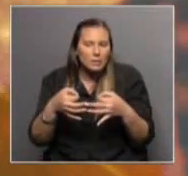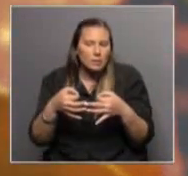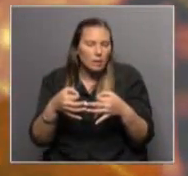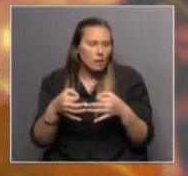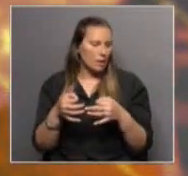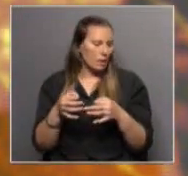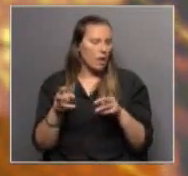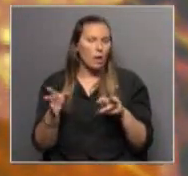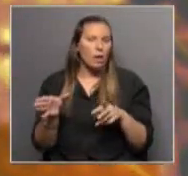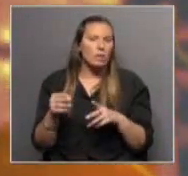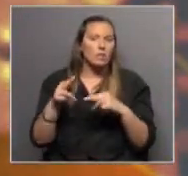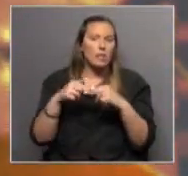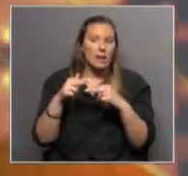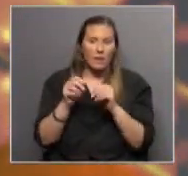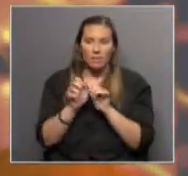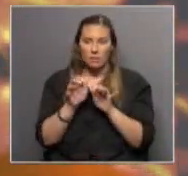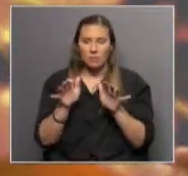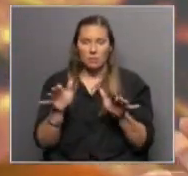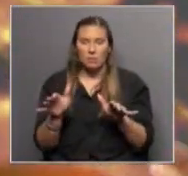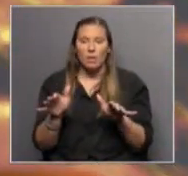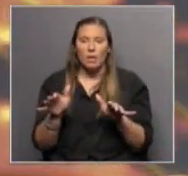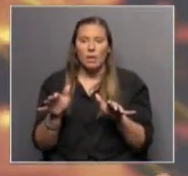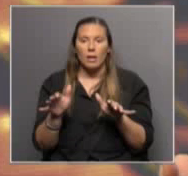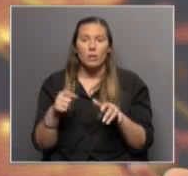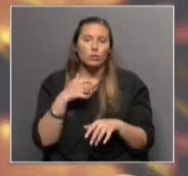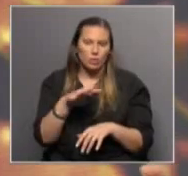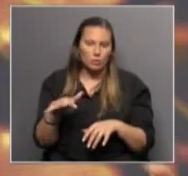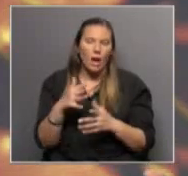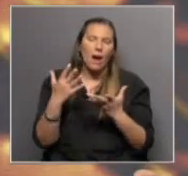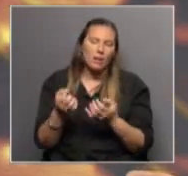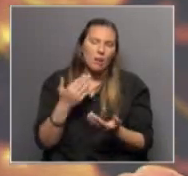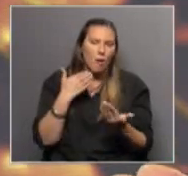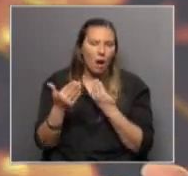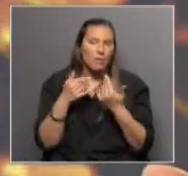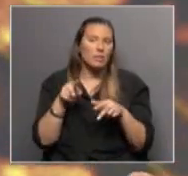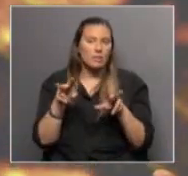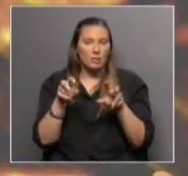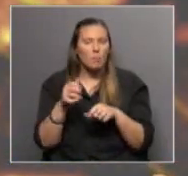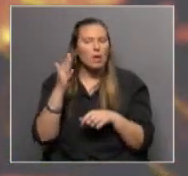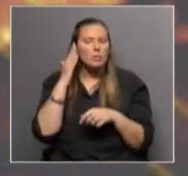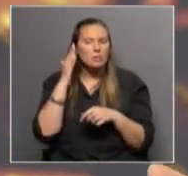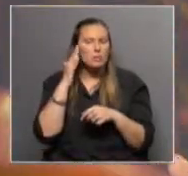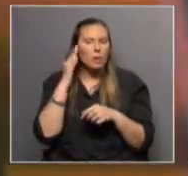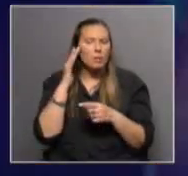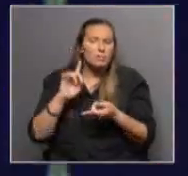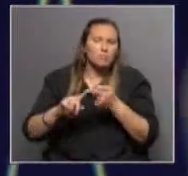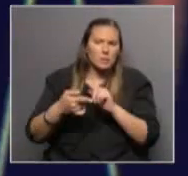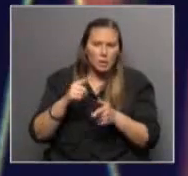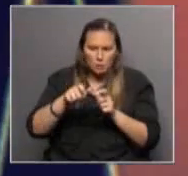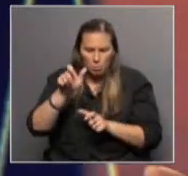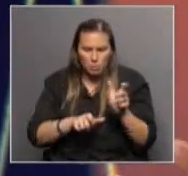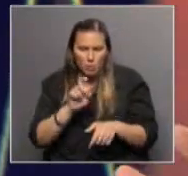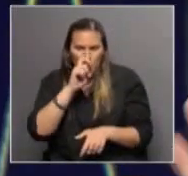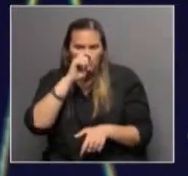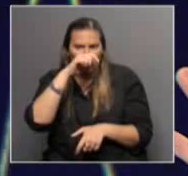que ver con redes sociales y bueno queríamos justamente hablar de esta temática saber cuál es el vínculo de los montevideanos